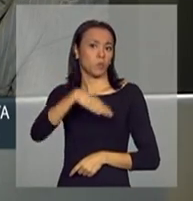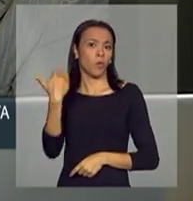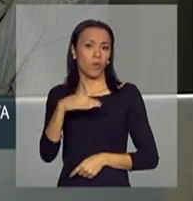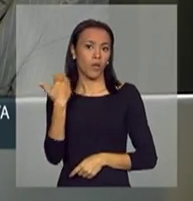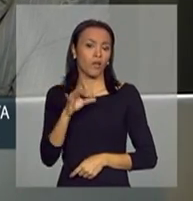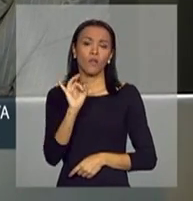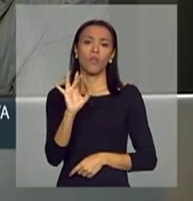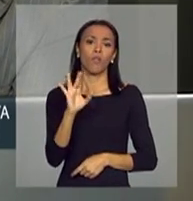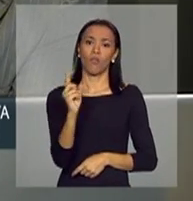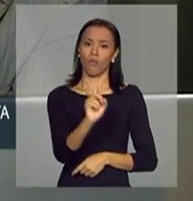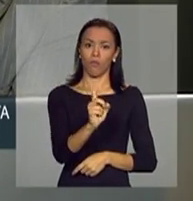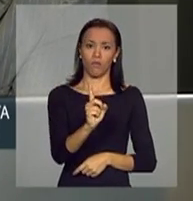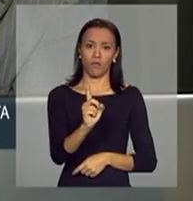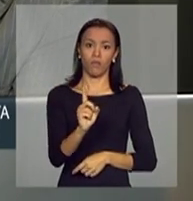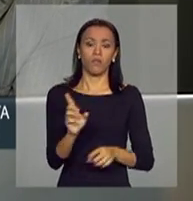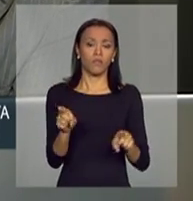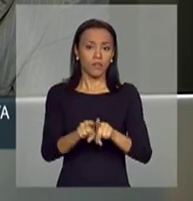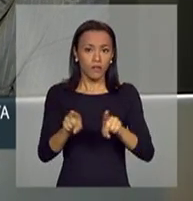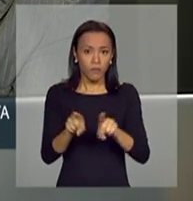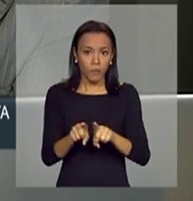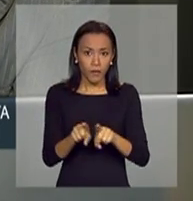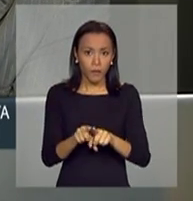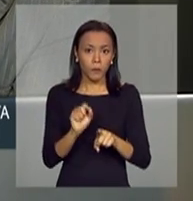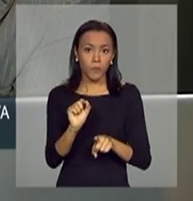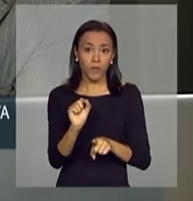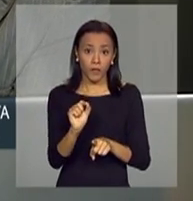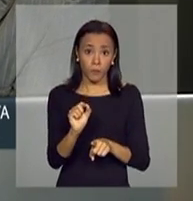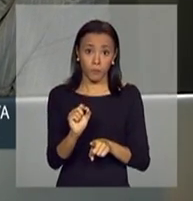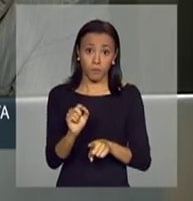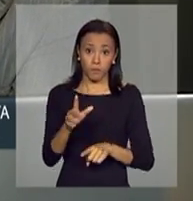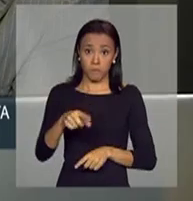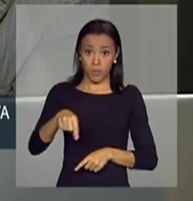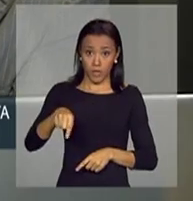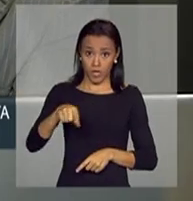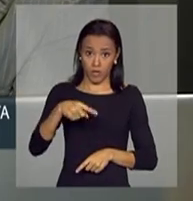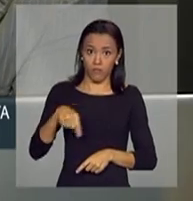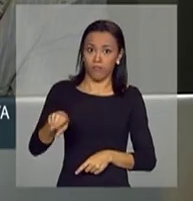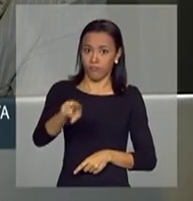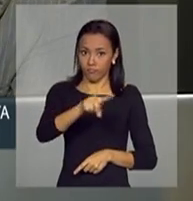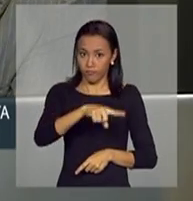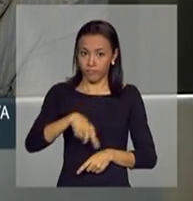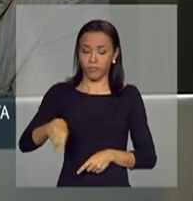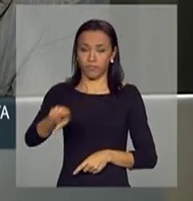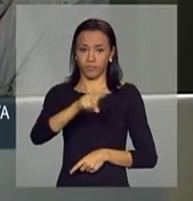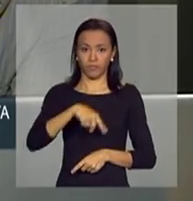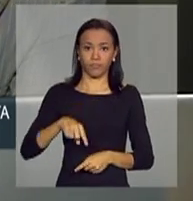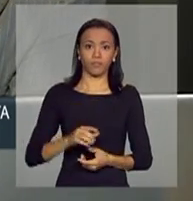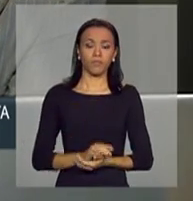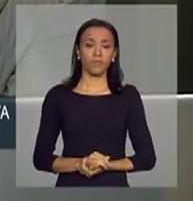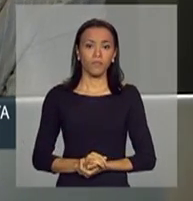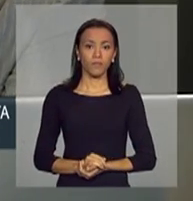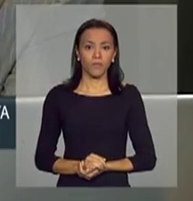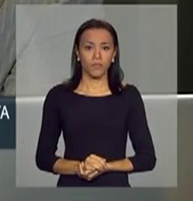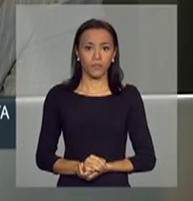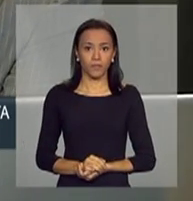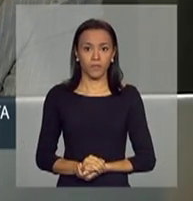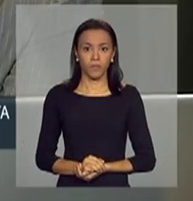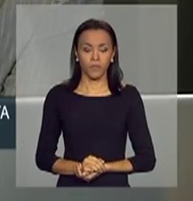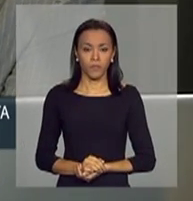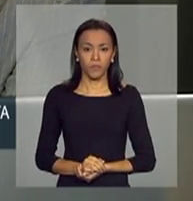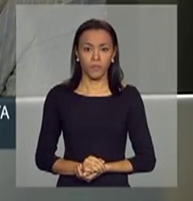en su conjunto, y es esa la que debe exigir y la que está exigiendo hoy, por lo que veo yo, su derecho a la